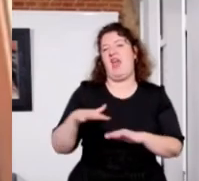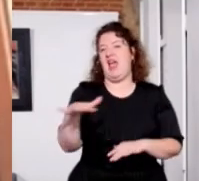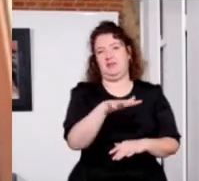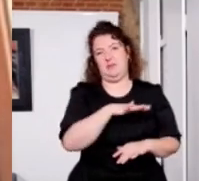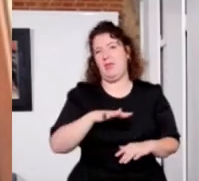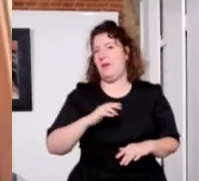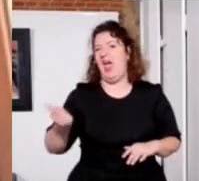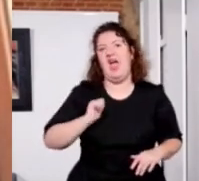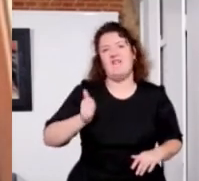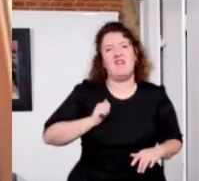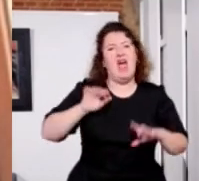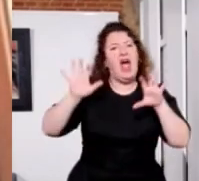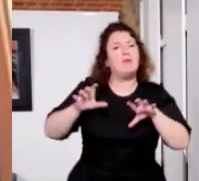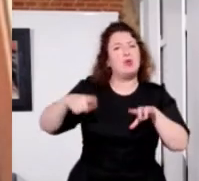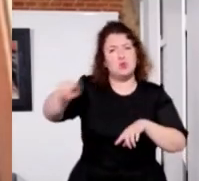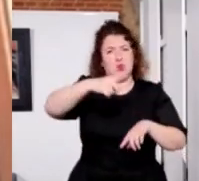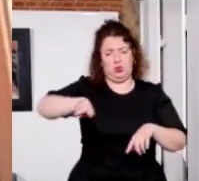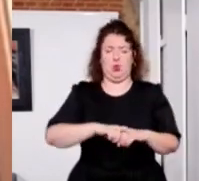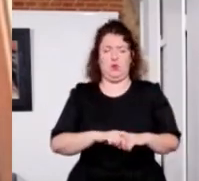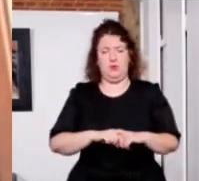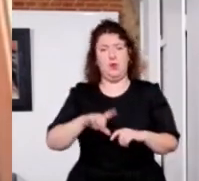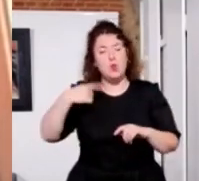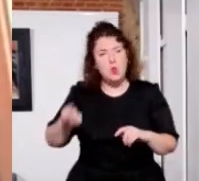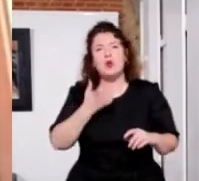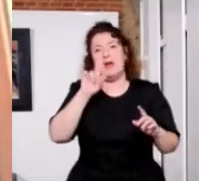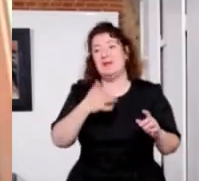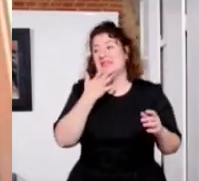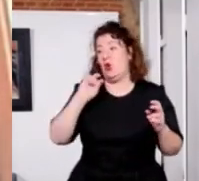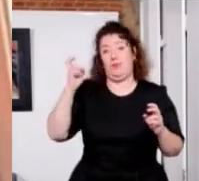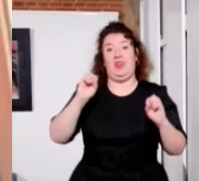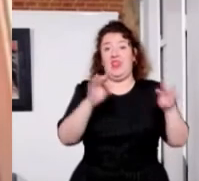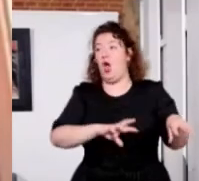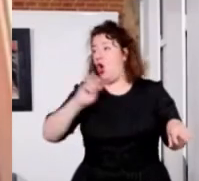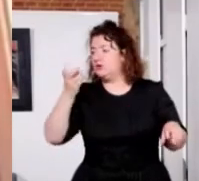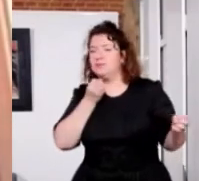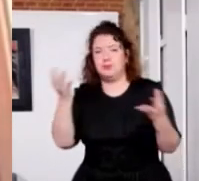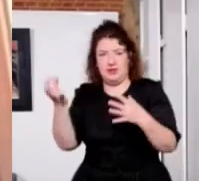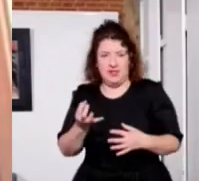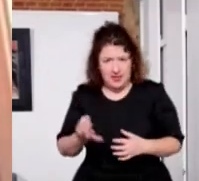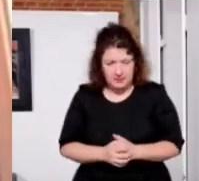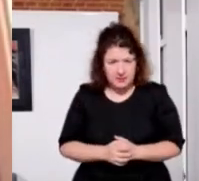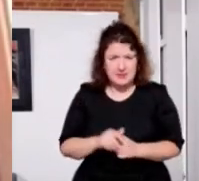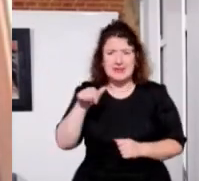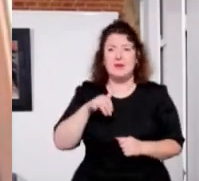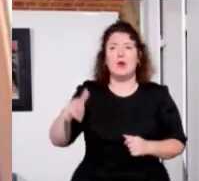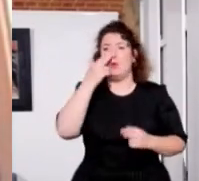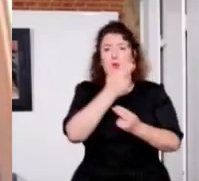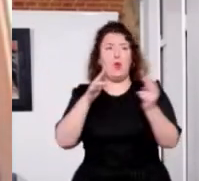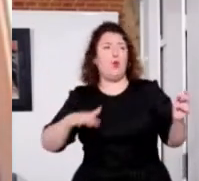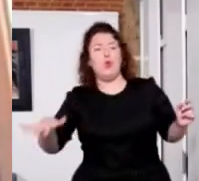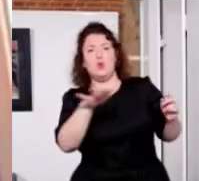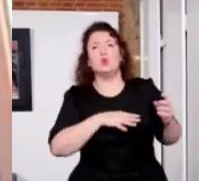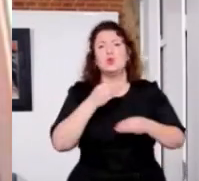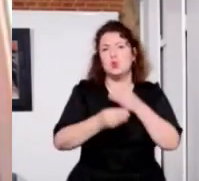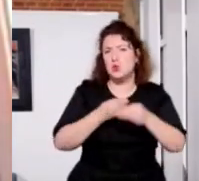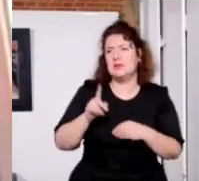todo ese aprendizaje que ellos hacen y transferirlo. Necesitamos crear espacios de uso público de la razón,